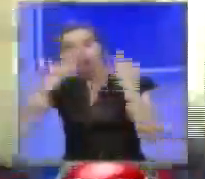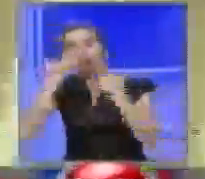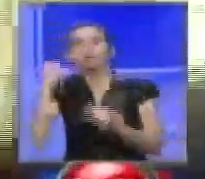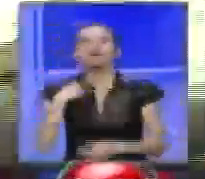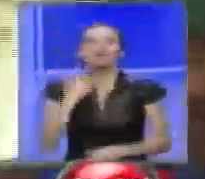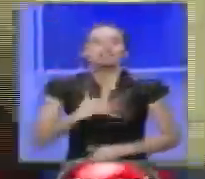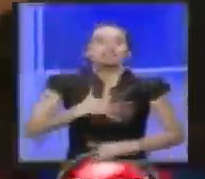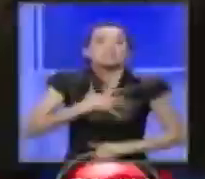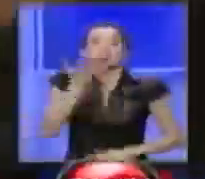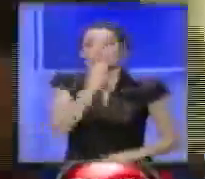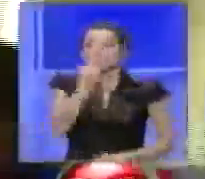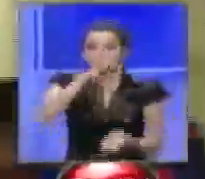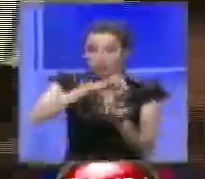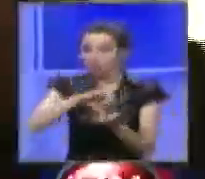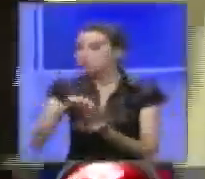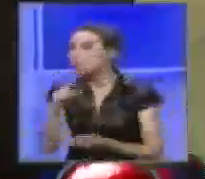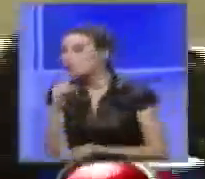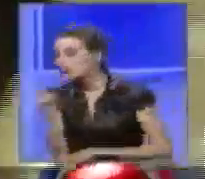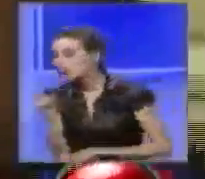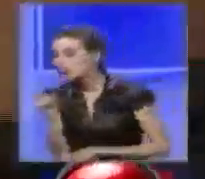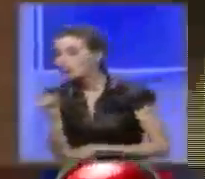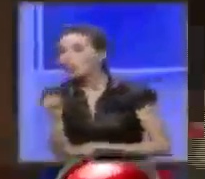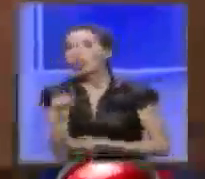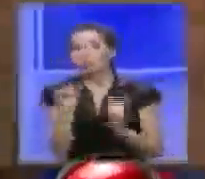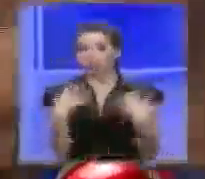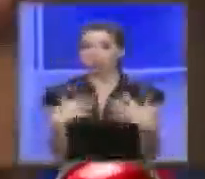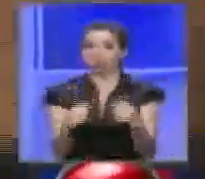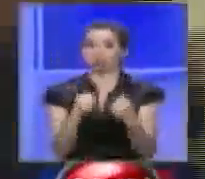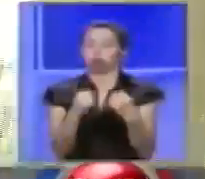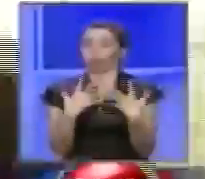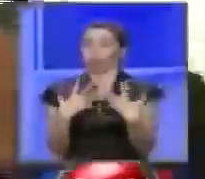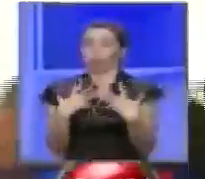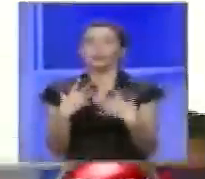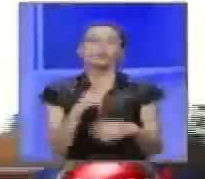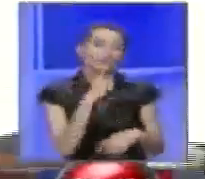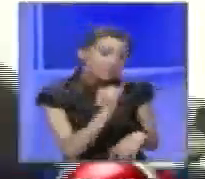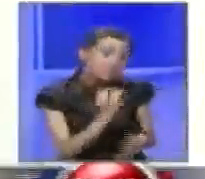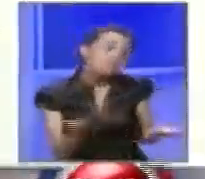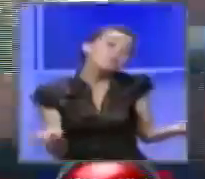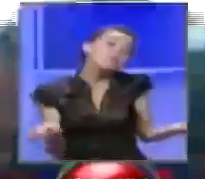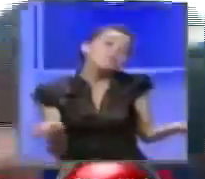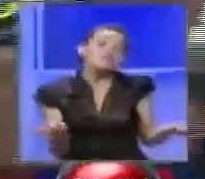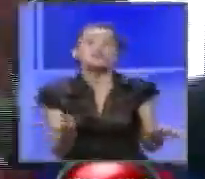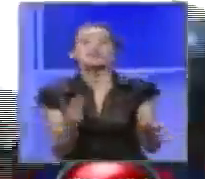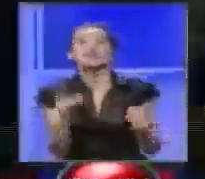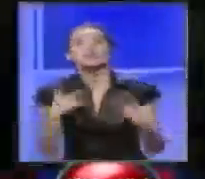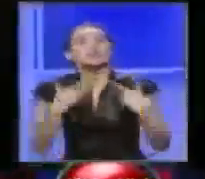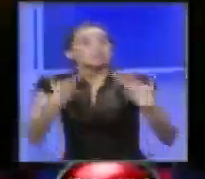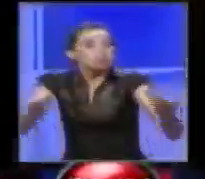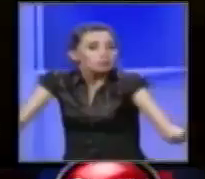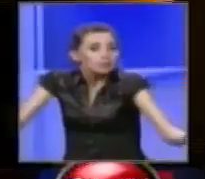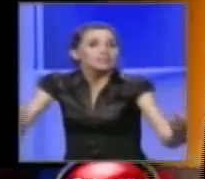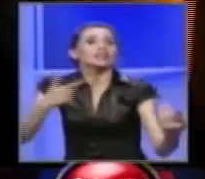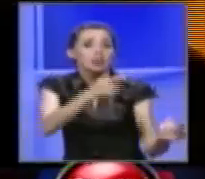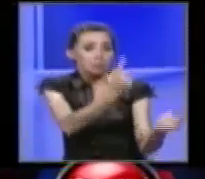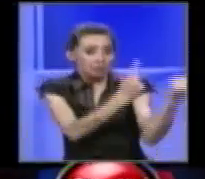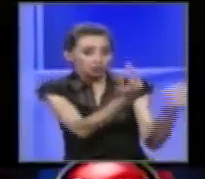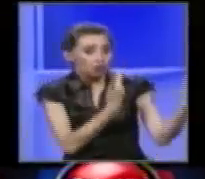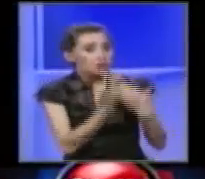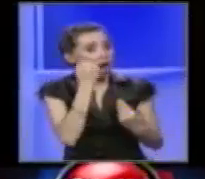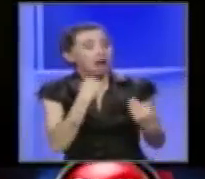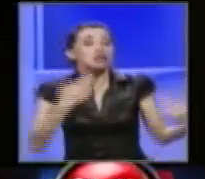país. Pero no me esperaba lo que había pasado. Fue un poquito intenso, ¿no? Sí, pero bueno, con los brazos abiertos los recibo, yo no tengo ningún